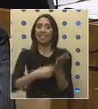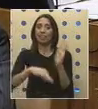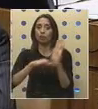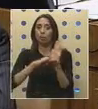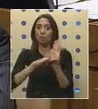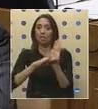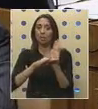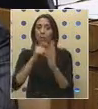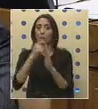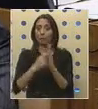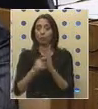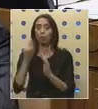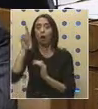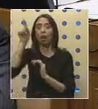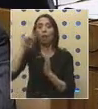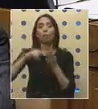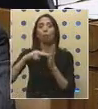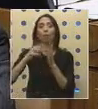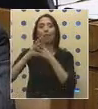Y voy a explicar por qué.